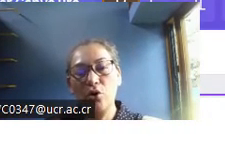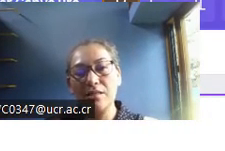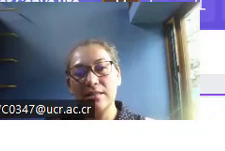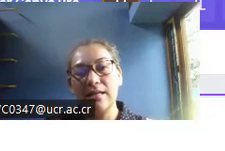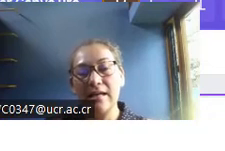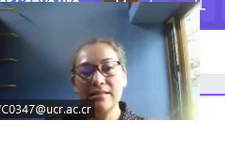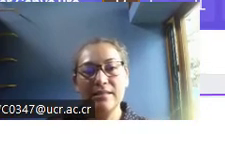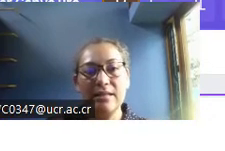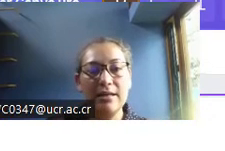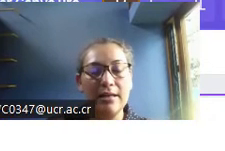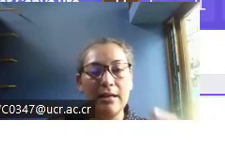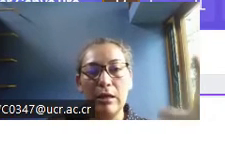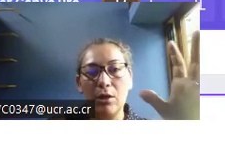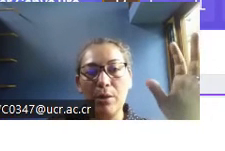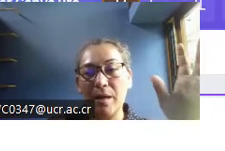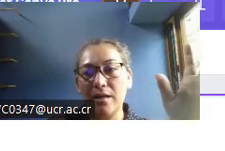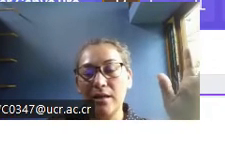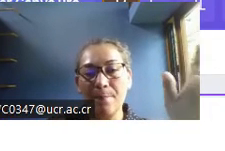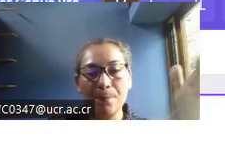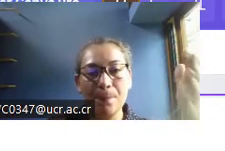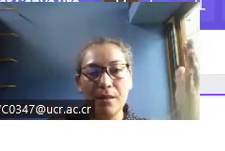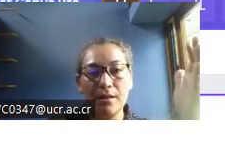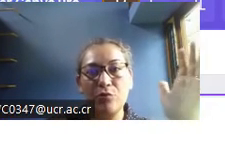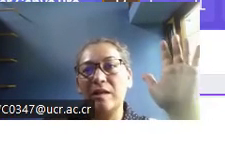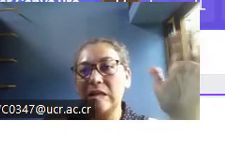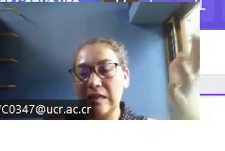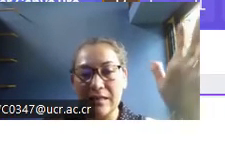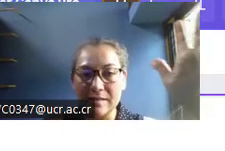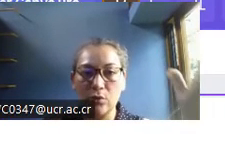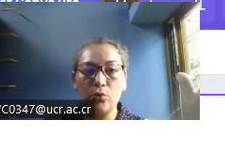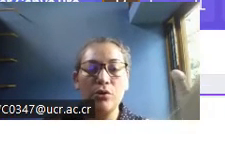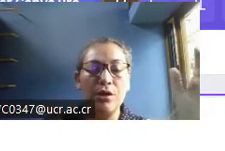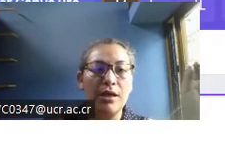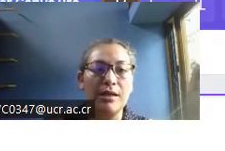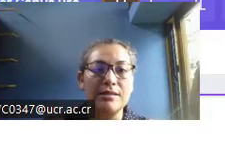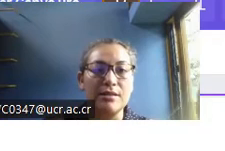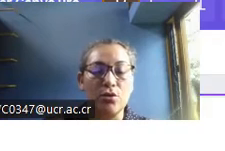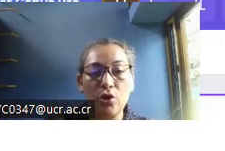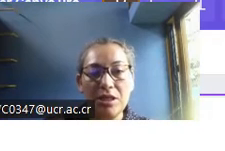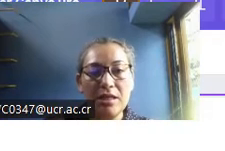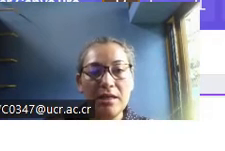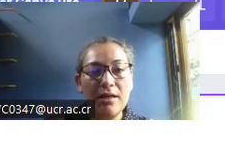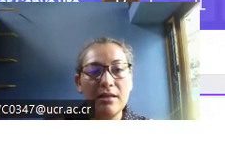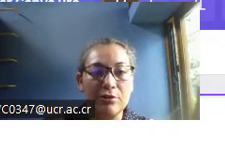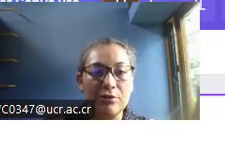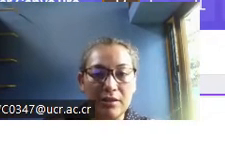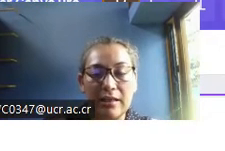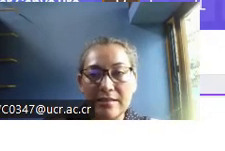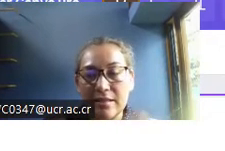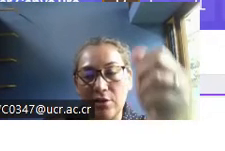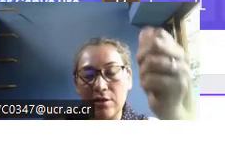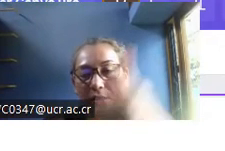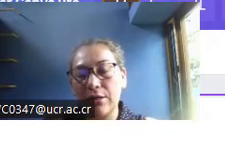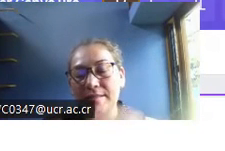acá pongo en este enlace una página, una clínica de salud psicológica, y entonces la